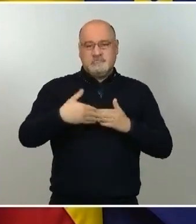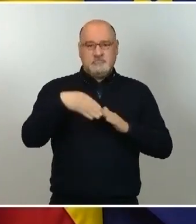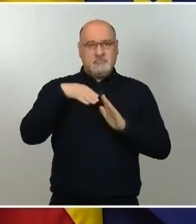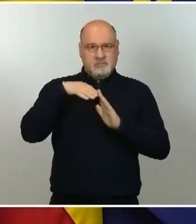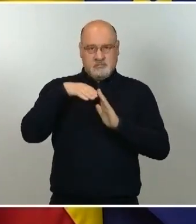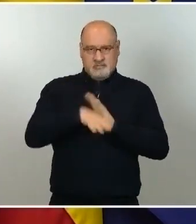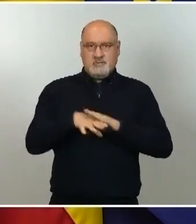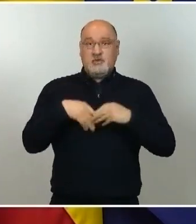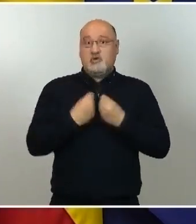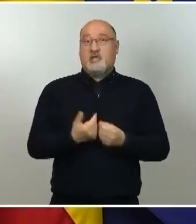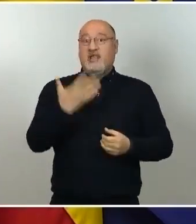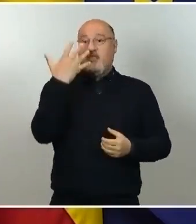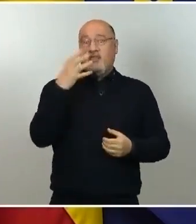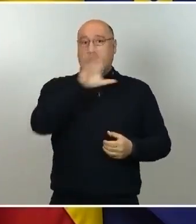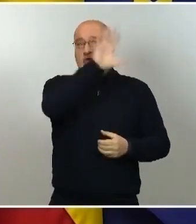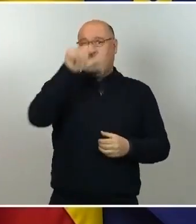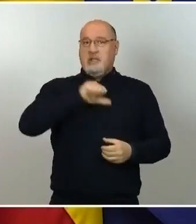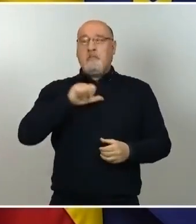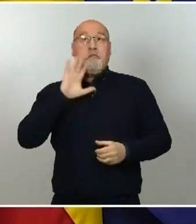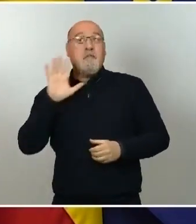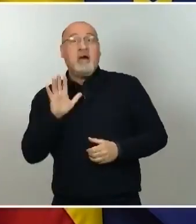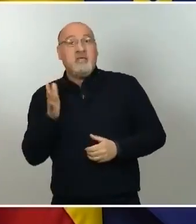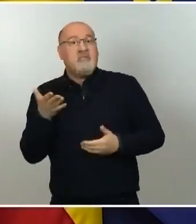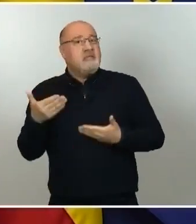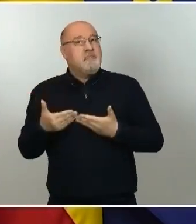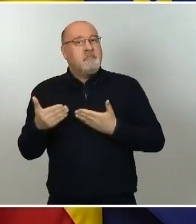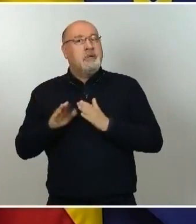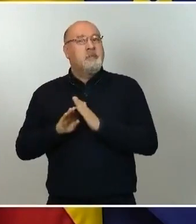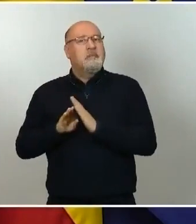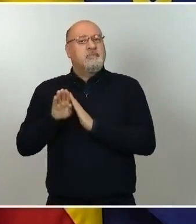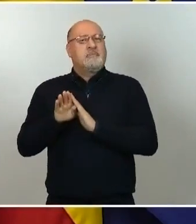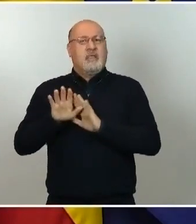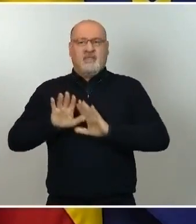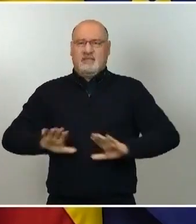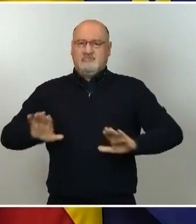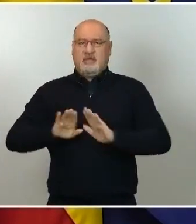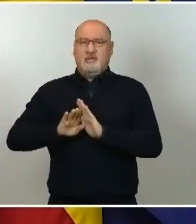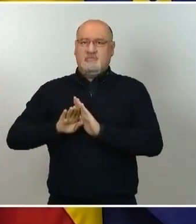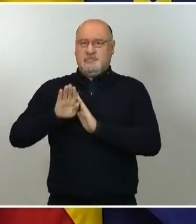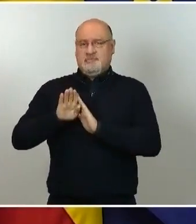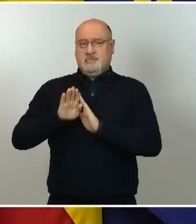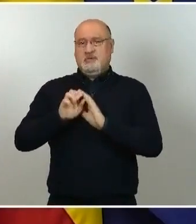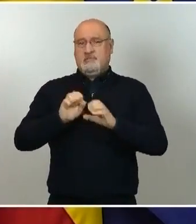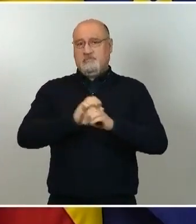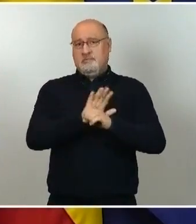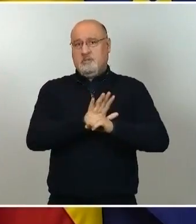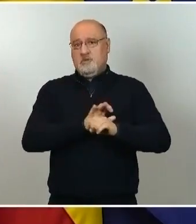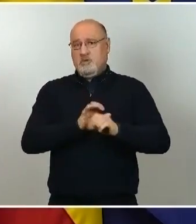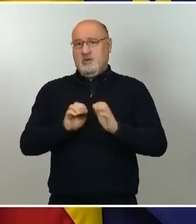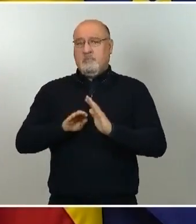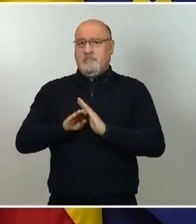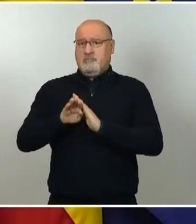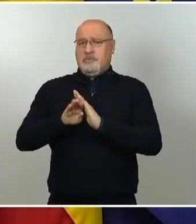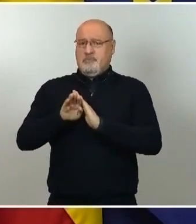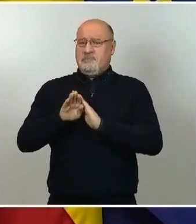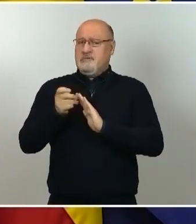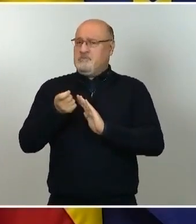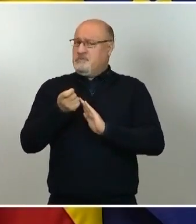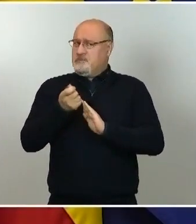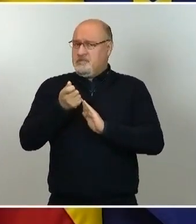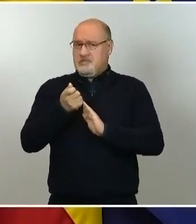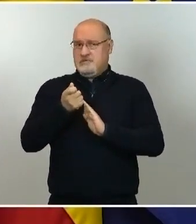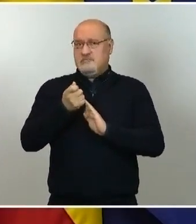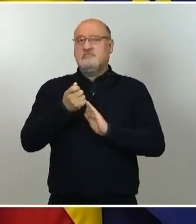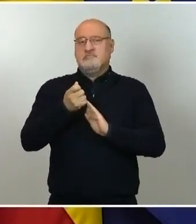que aparentemente empezarían a subir muy despacito, con incrementos marginales, pero sí con un